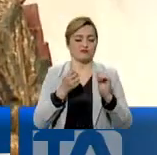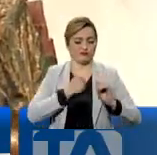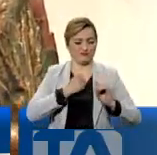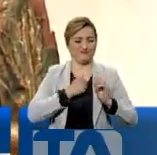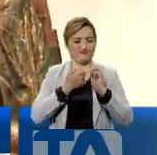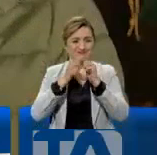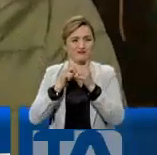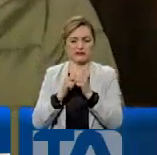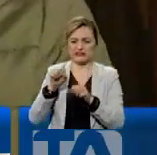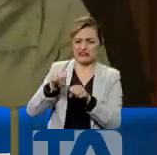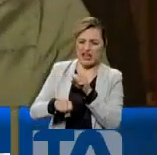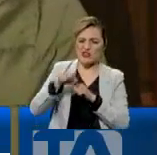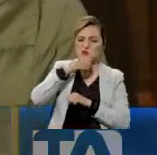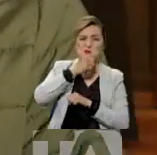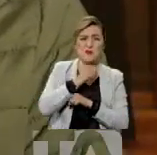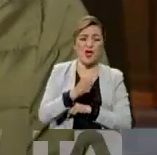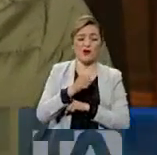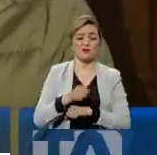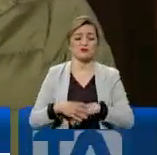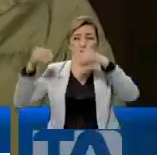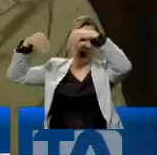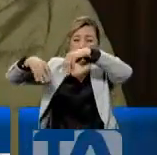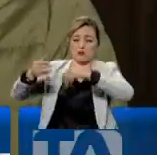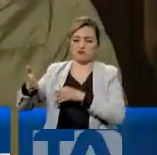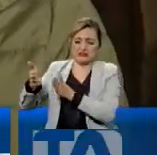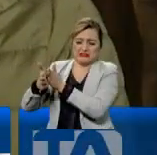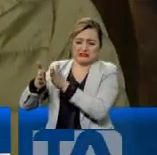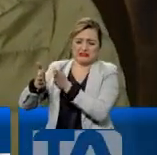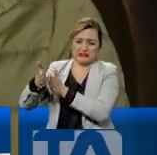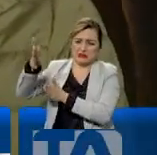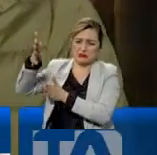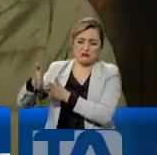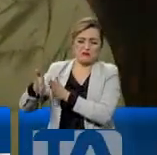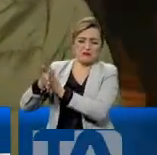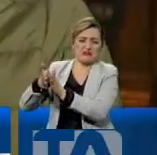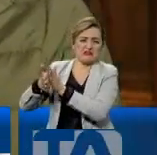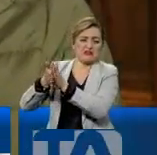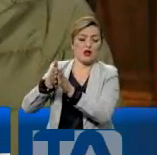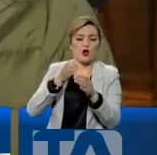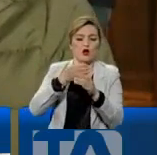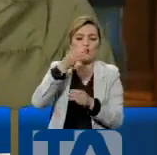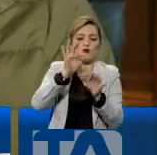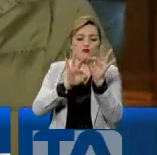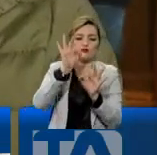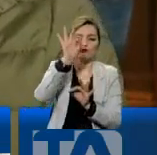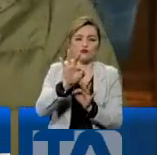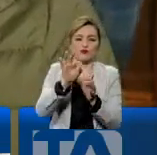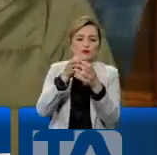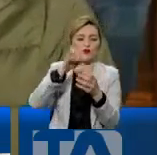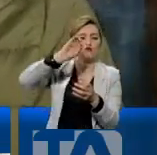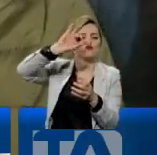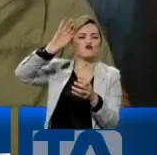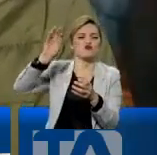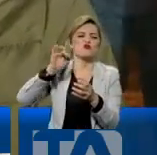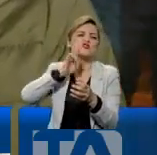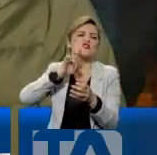y daños por humedad, que fue por mucho tiempo afectada por el hollín de las velas que se ubicaban en este sitio por la devoción de